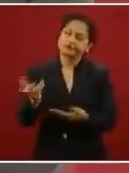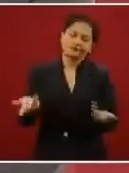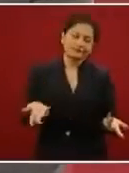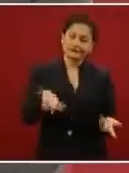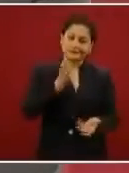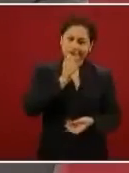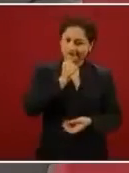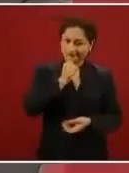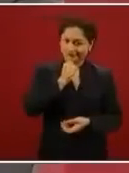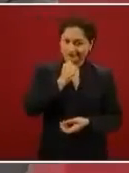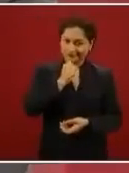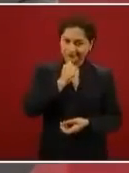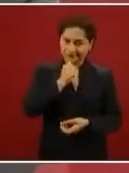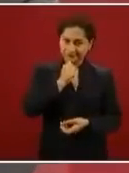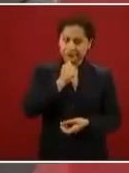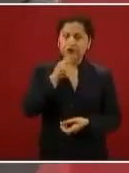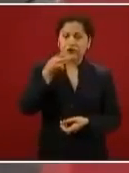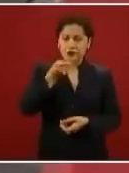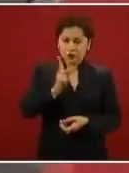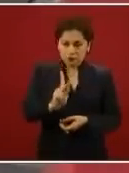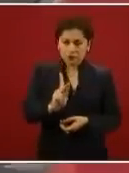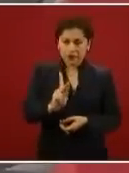transitan por México, nada más cuidar